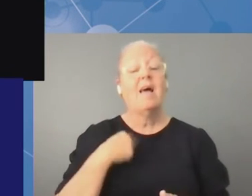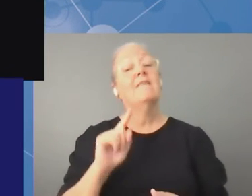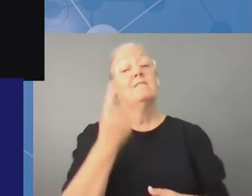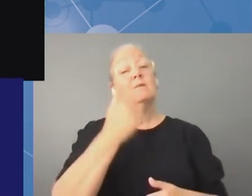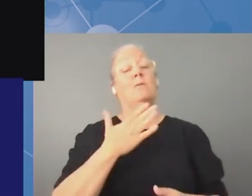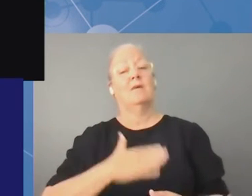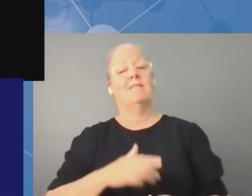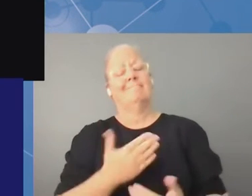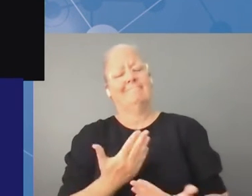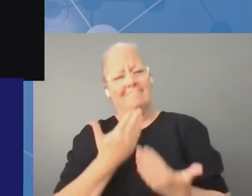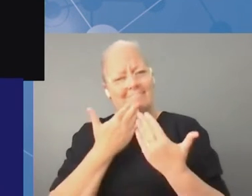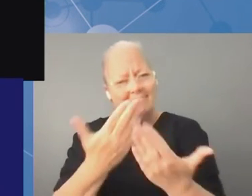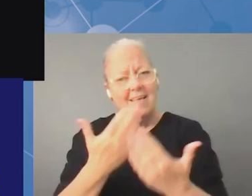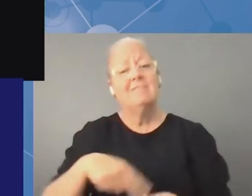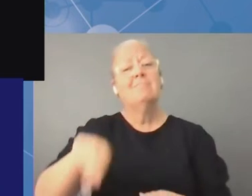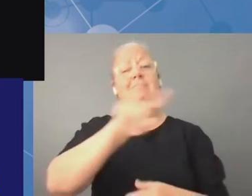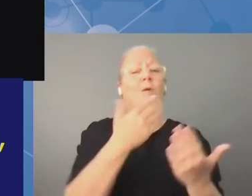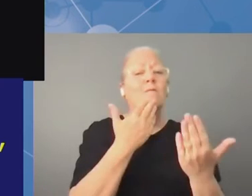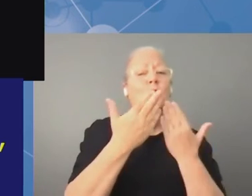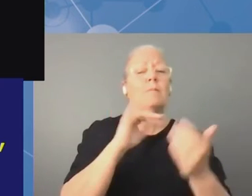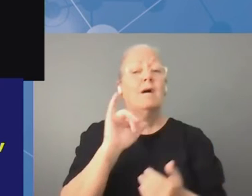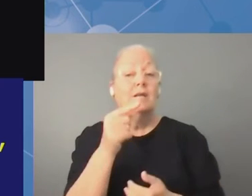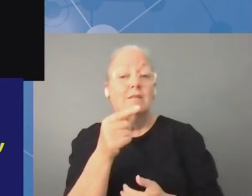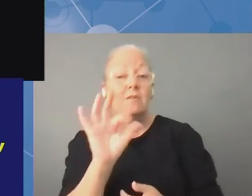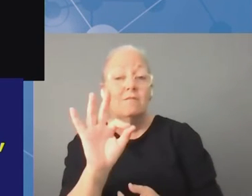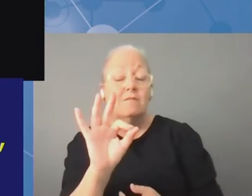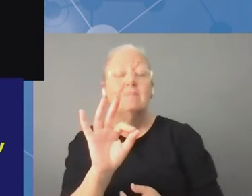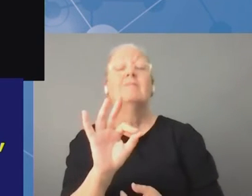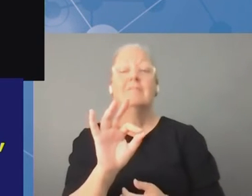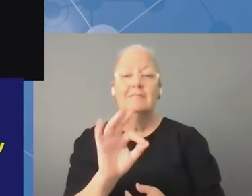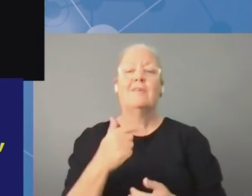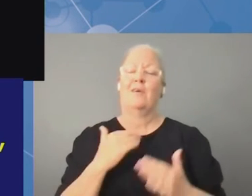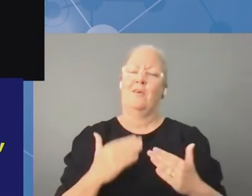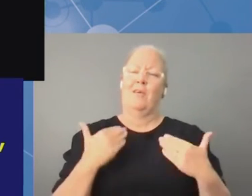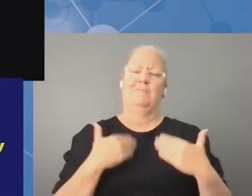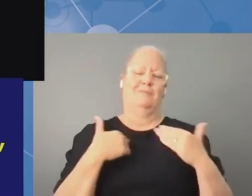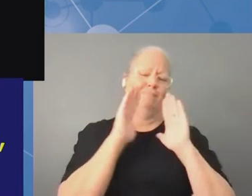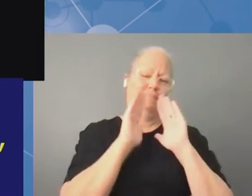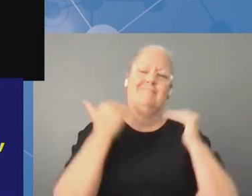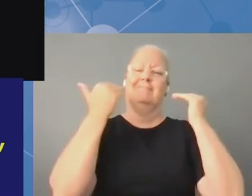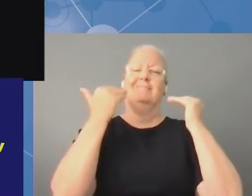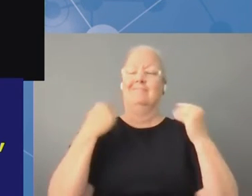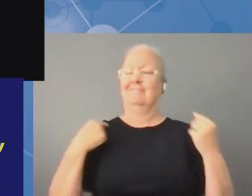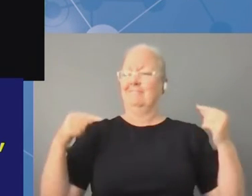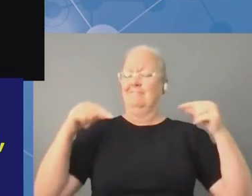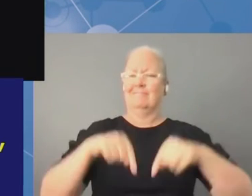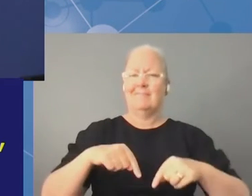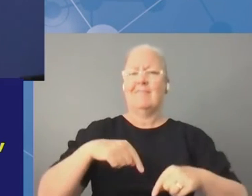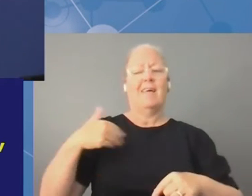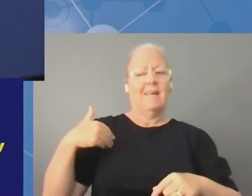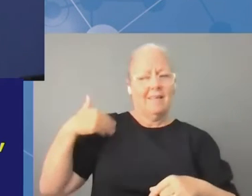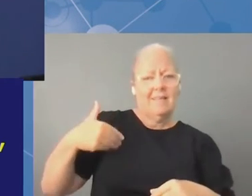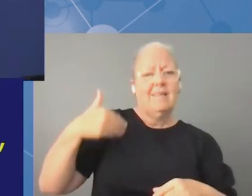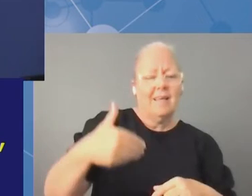jóvenes del Consejo de Europa. Gracias por haber organizado este foro. Ha sido un